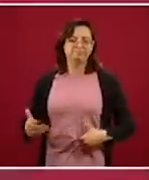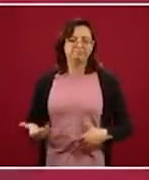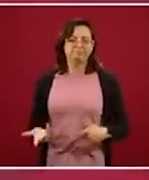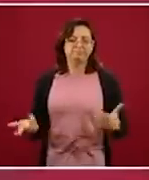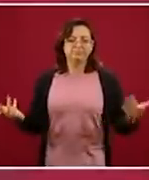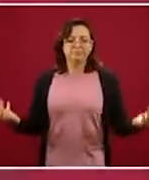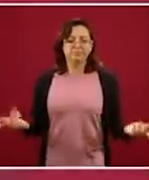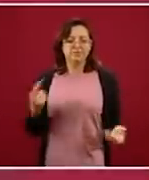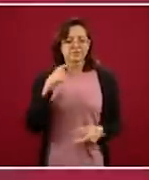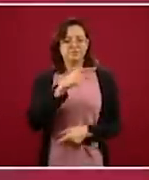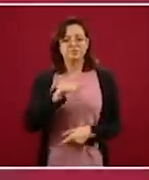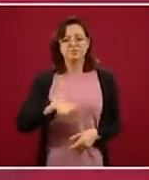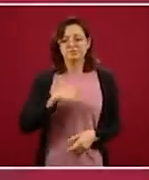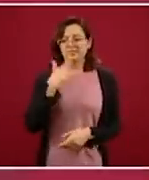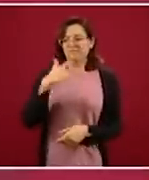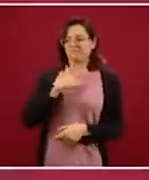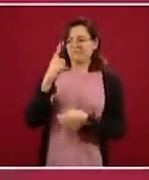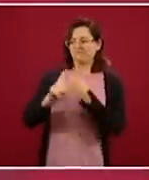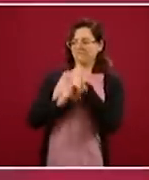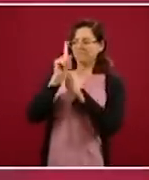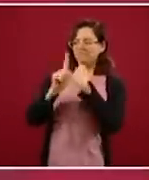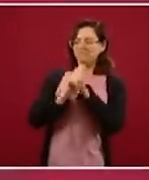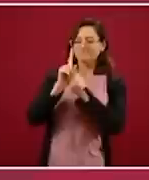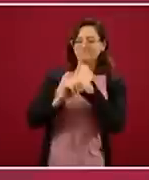Ese es un problema, pero